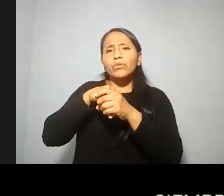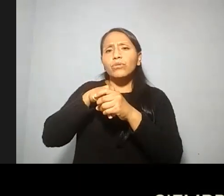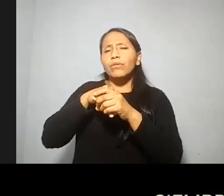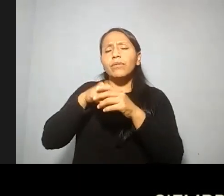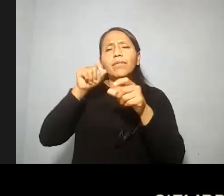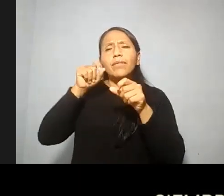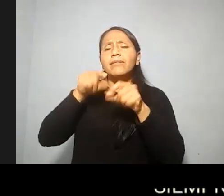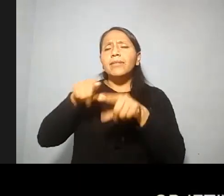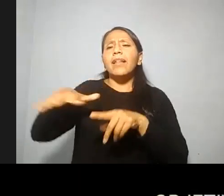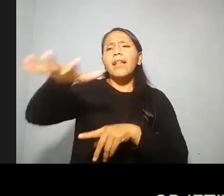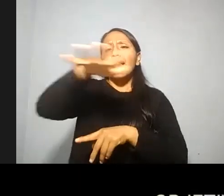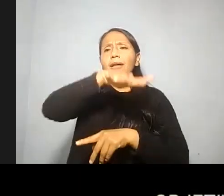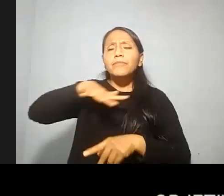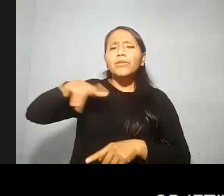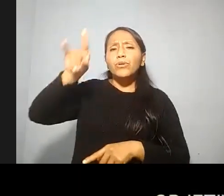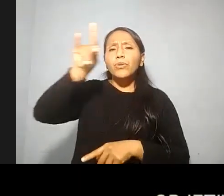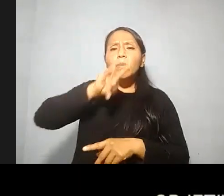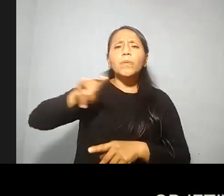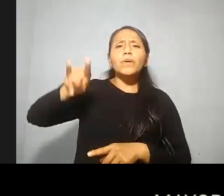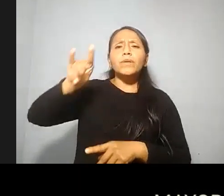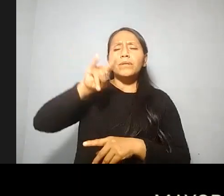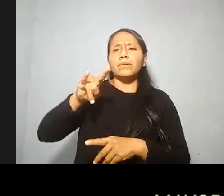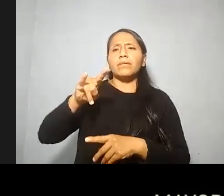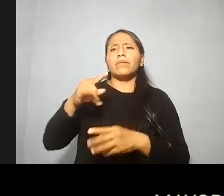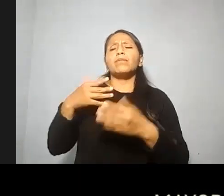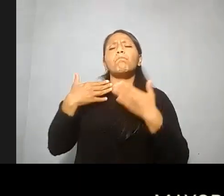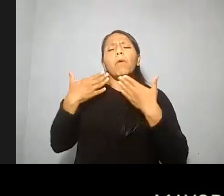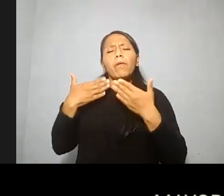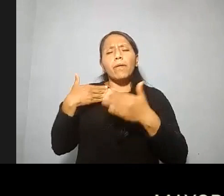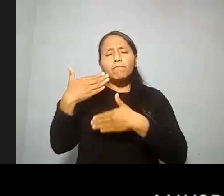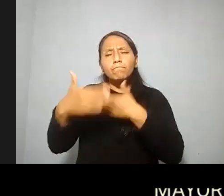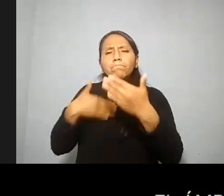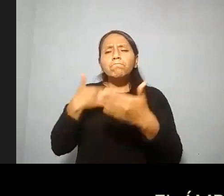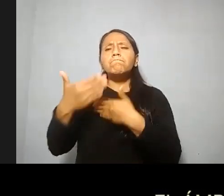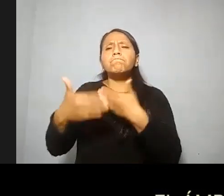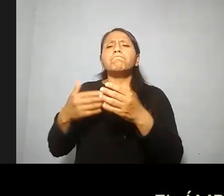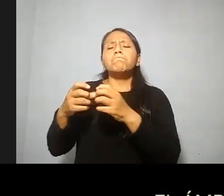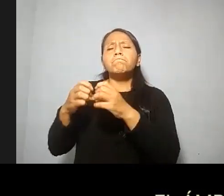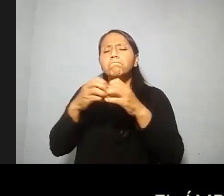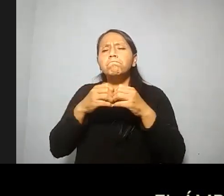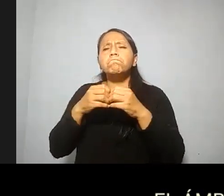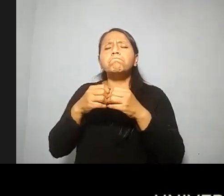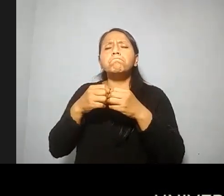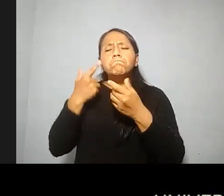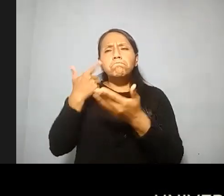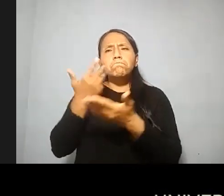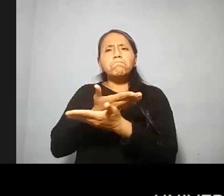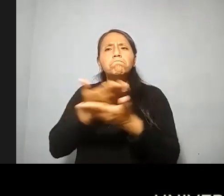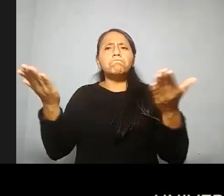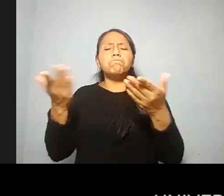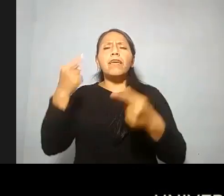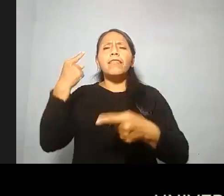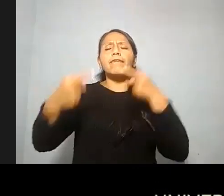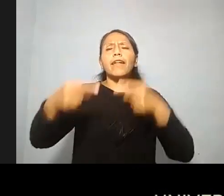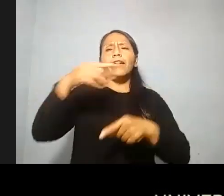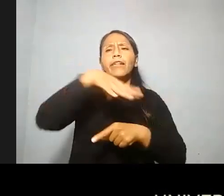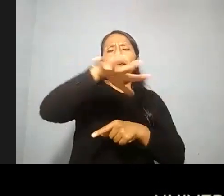universitario y poder llevar la discusión a los distintos espacios,